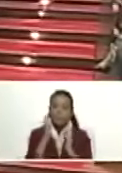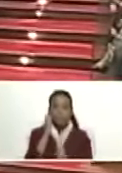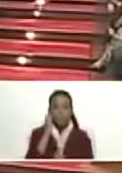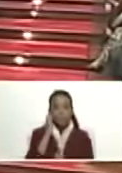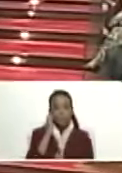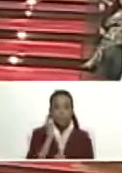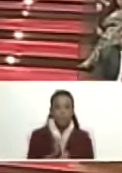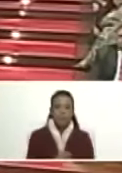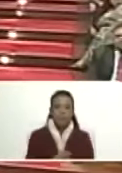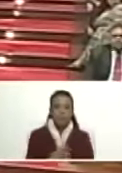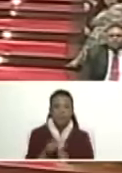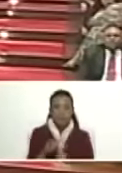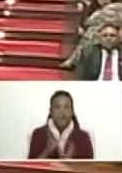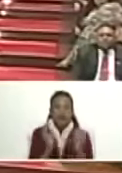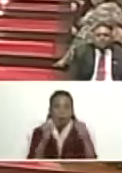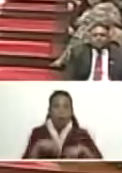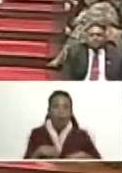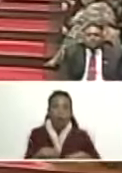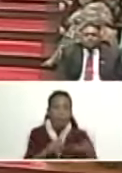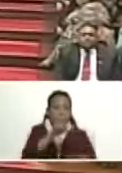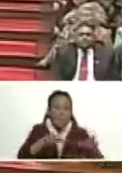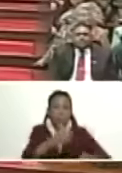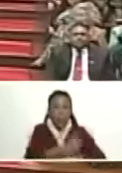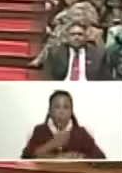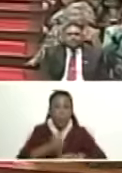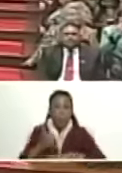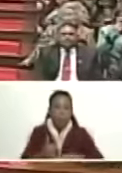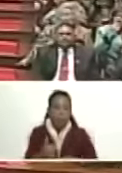Se da la negociación.